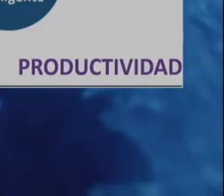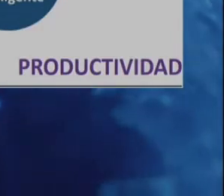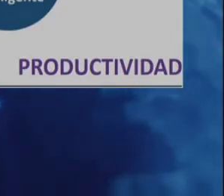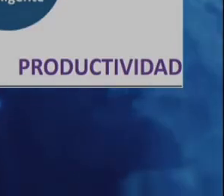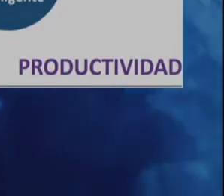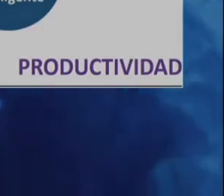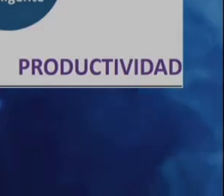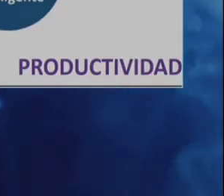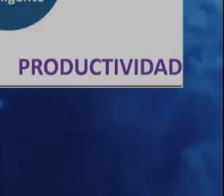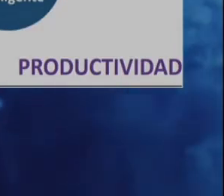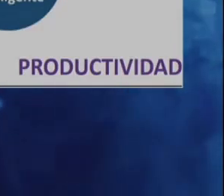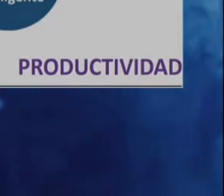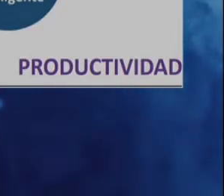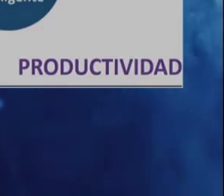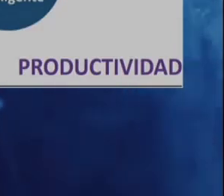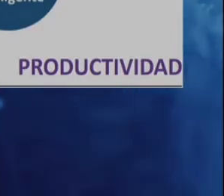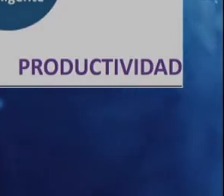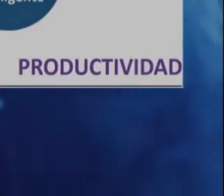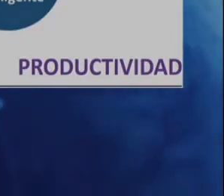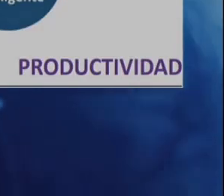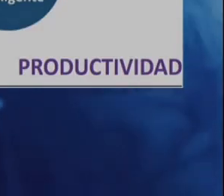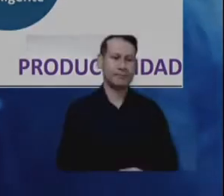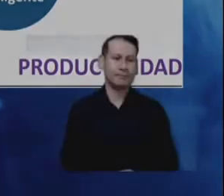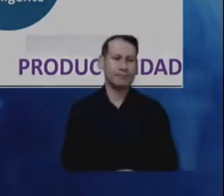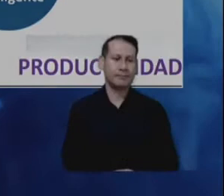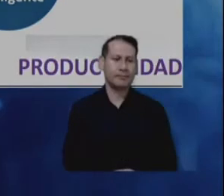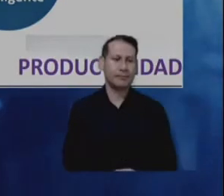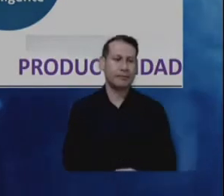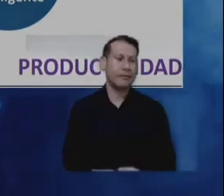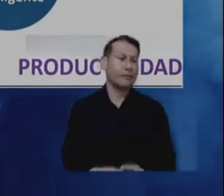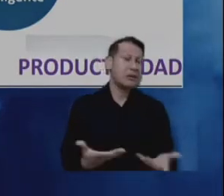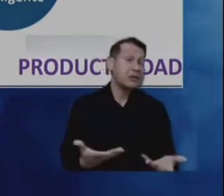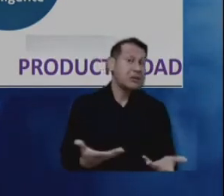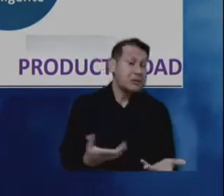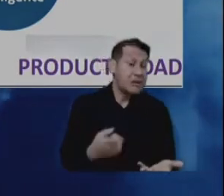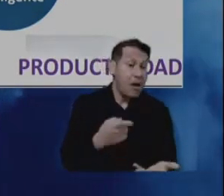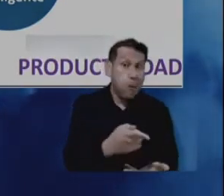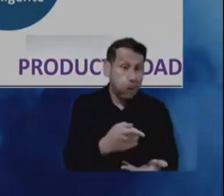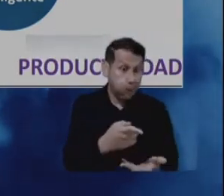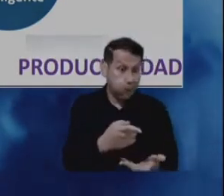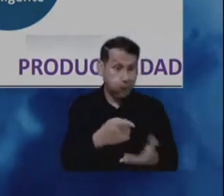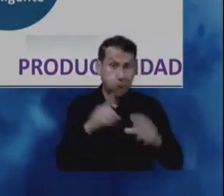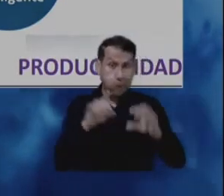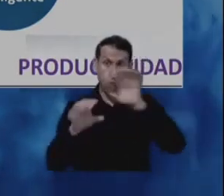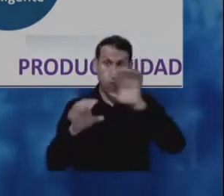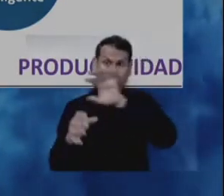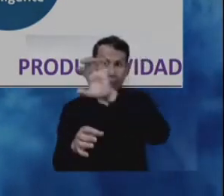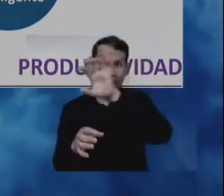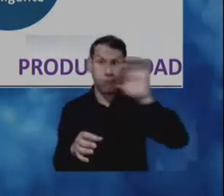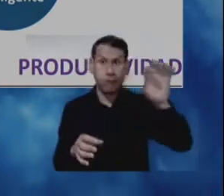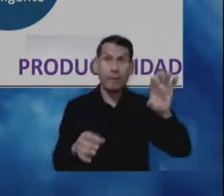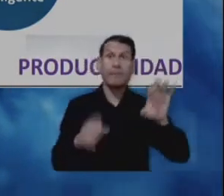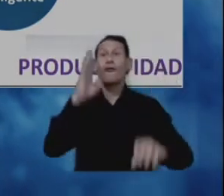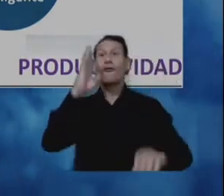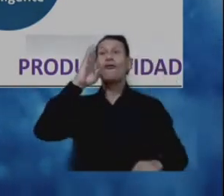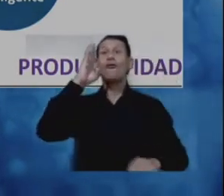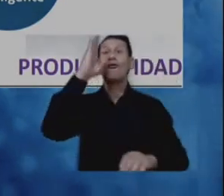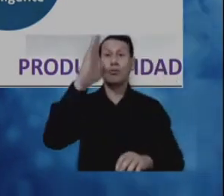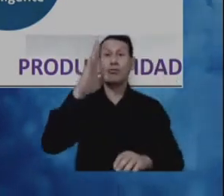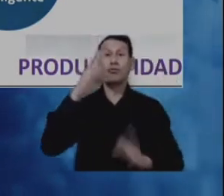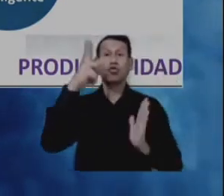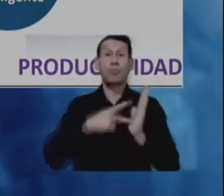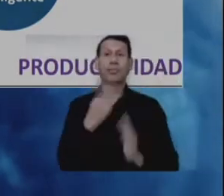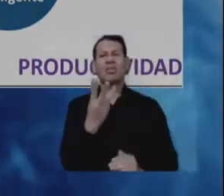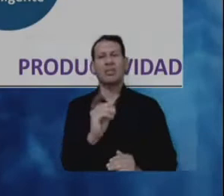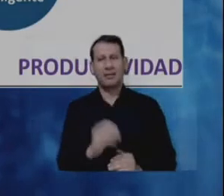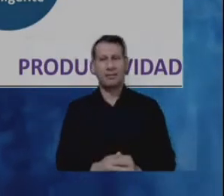digital. Lo que ustedes ven ahí es para dónde vamos en términos de lo que es 2030, y eso está en una conversación de todos los sectores y de todos